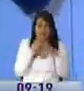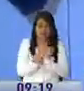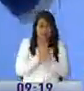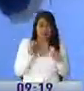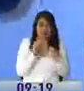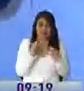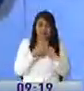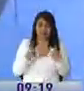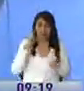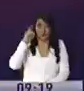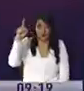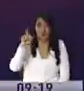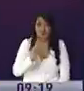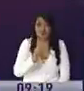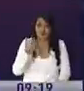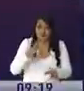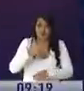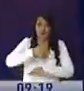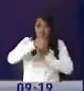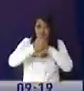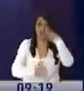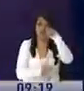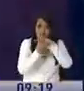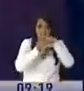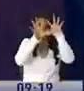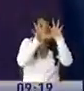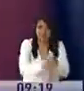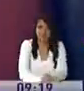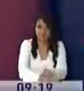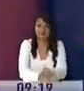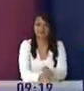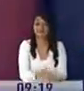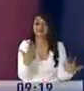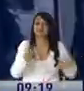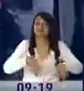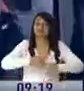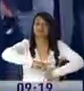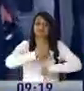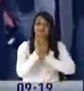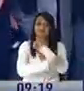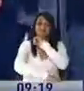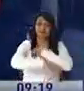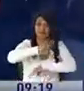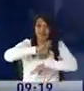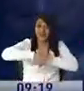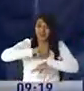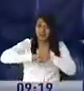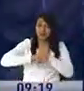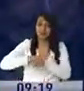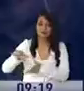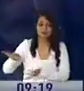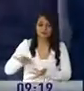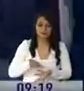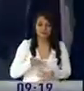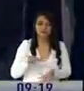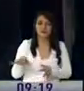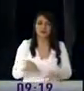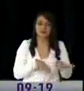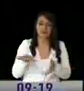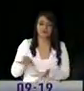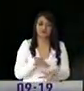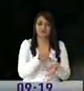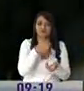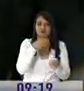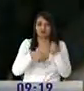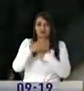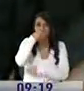era un mal sueño era la autoridad que los buscaba para que respondan por presuntamente estar inmersos en actividades delictivas se